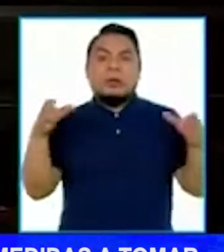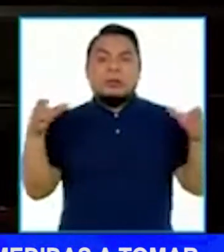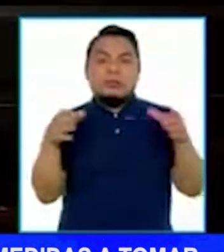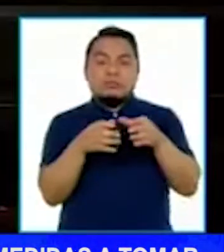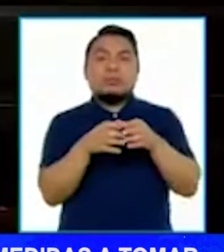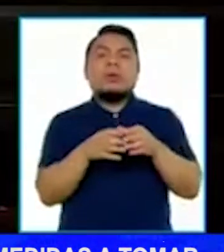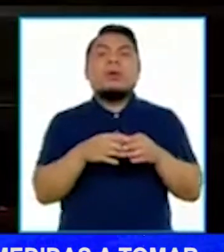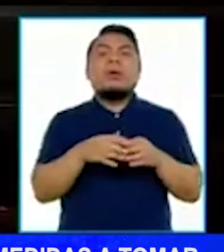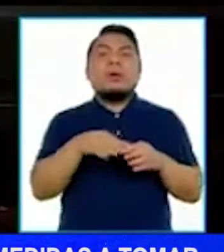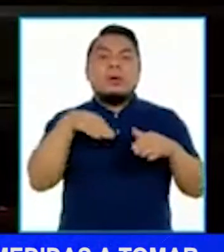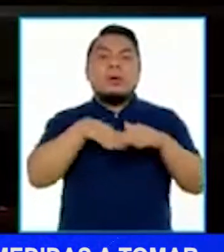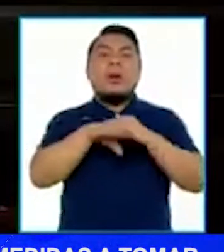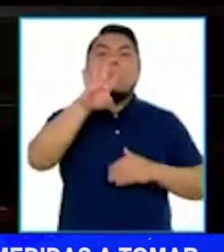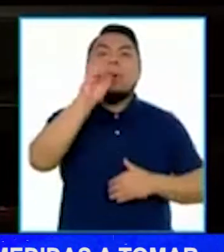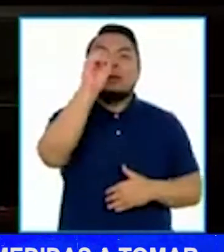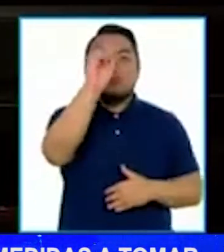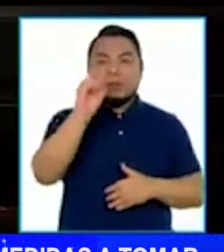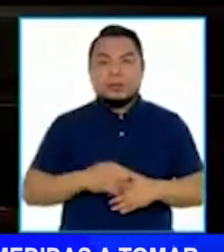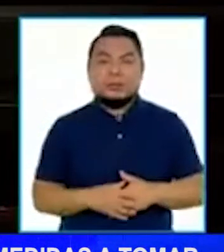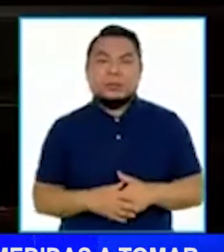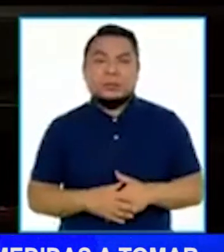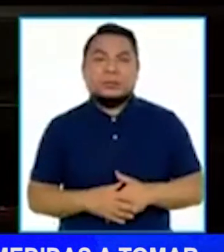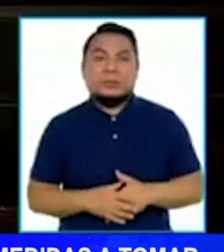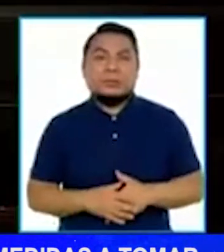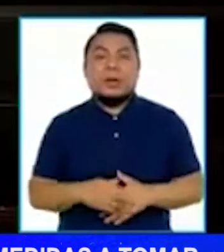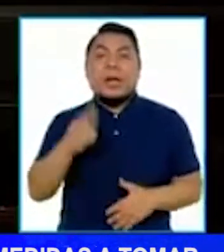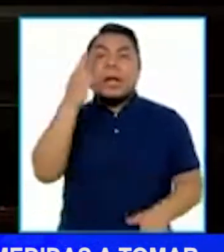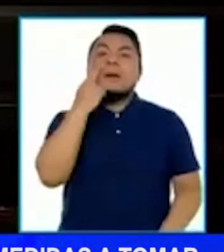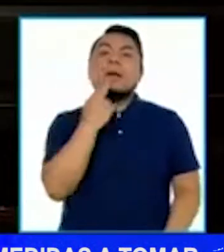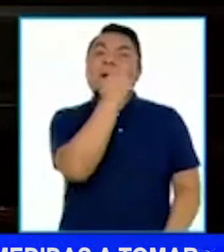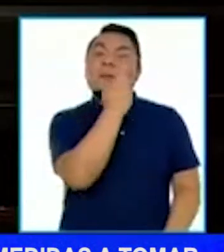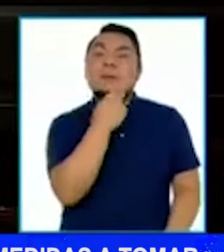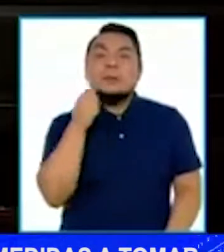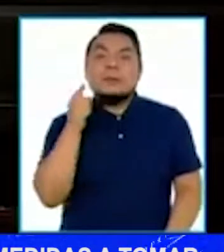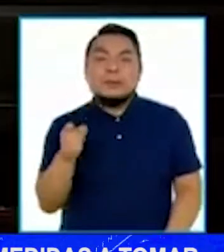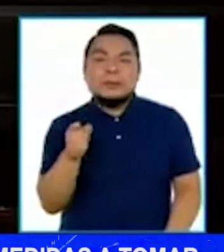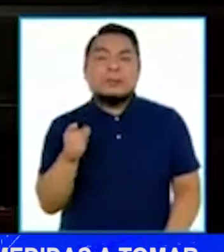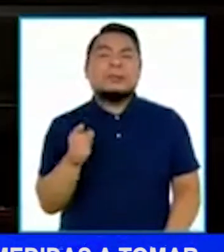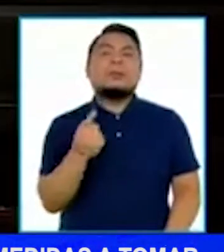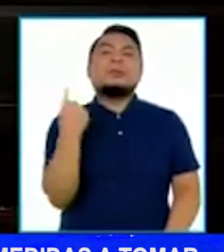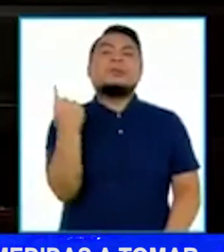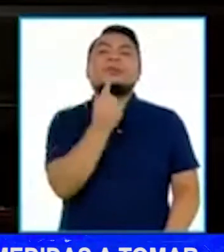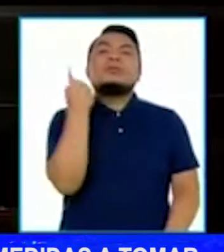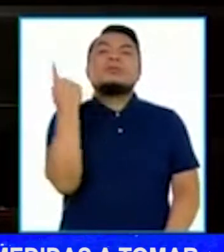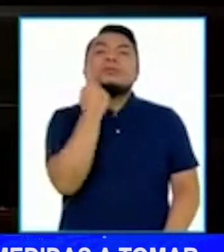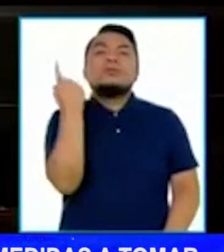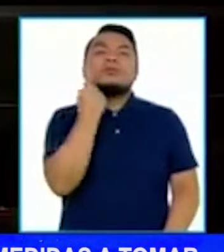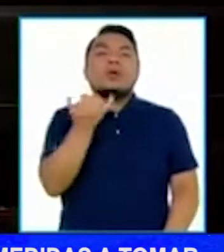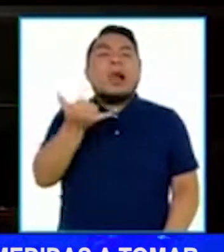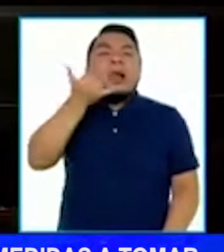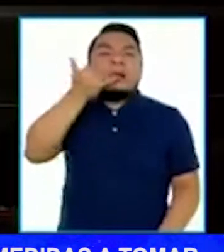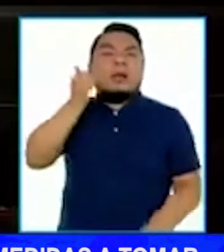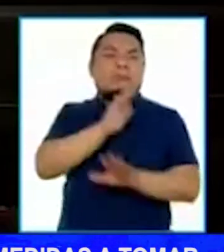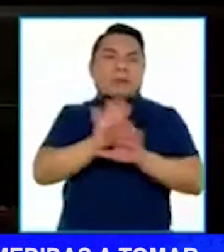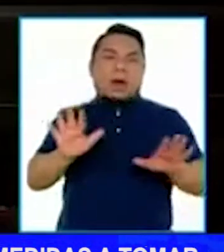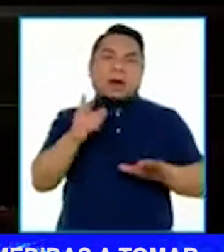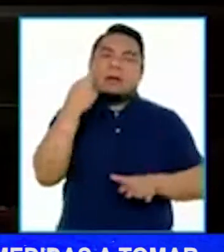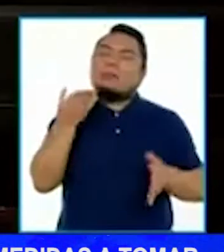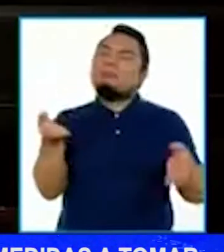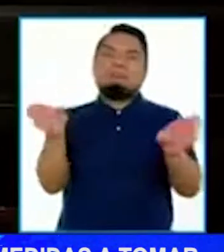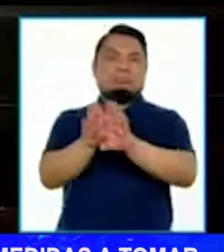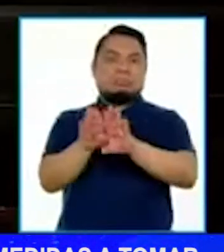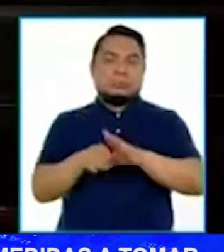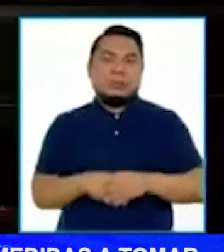aforo del 40%. Los restaurantes operarán solo en modalidad delivery y